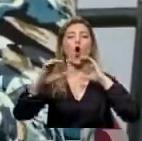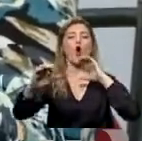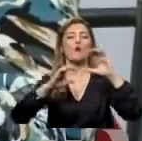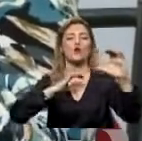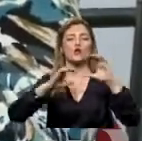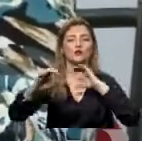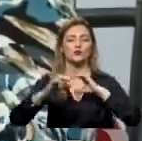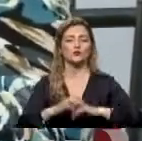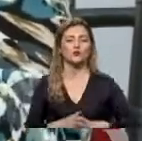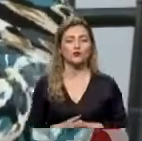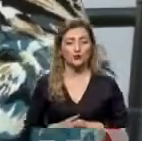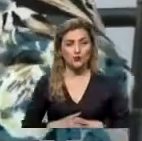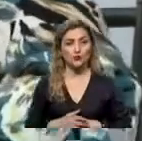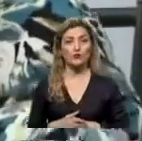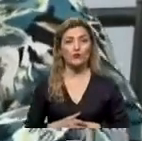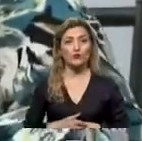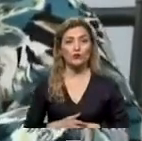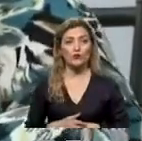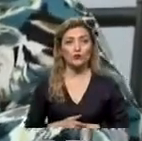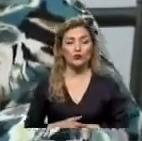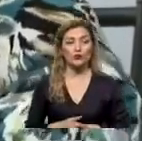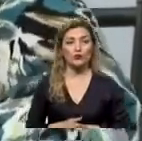comunicación para alcanzar